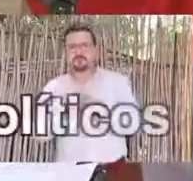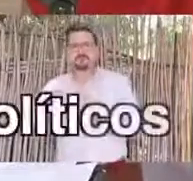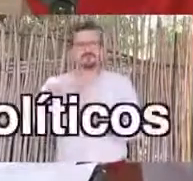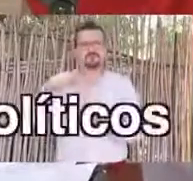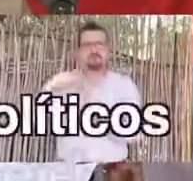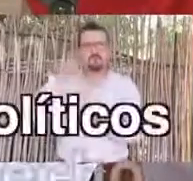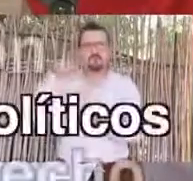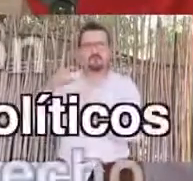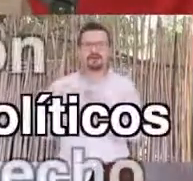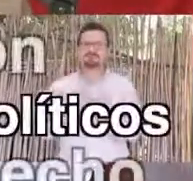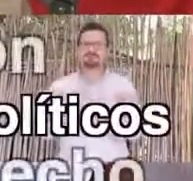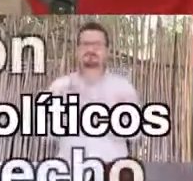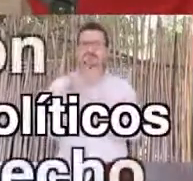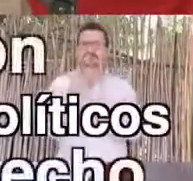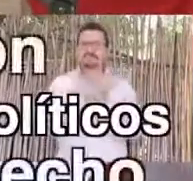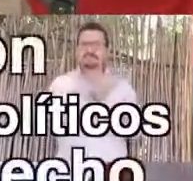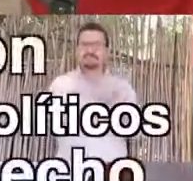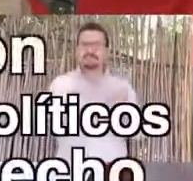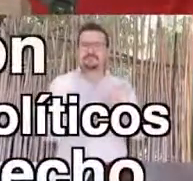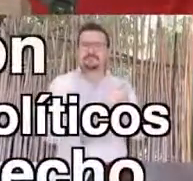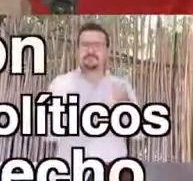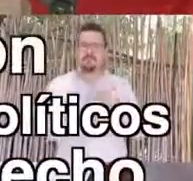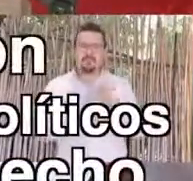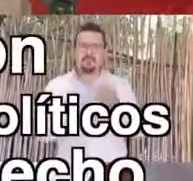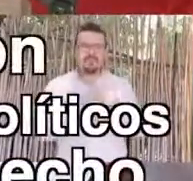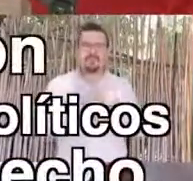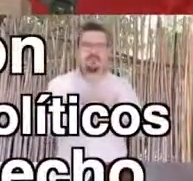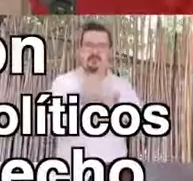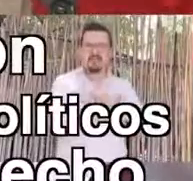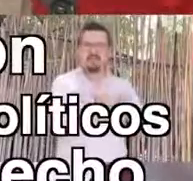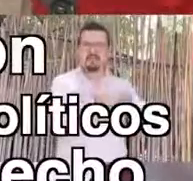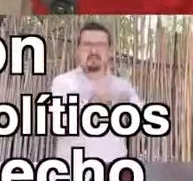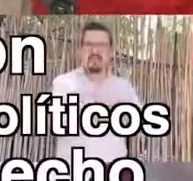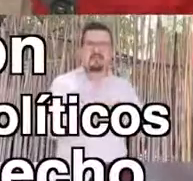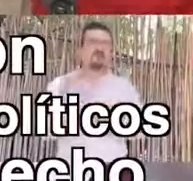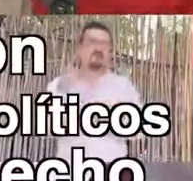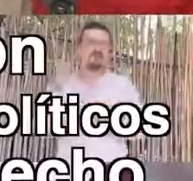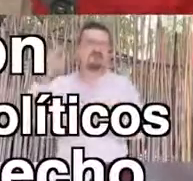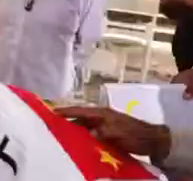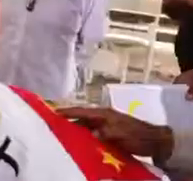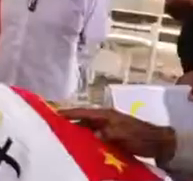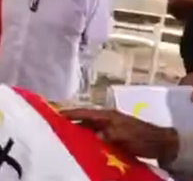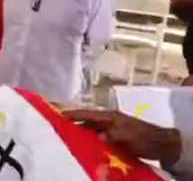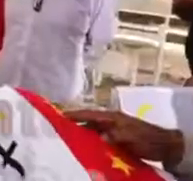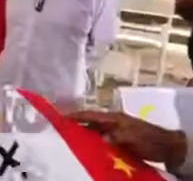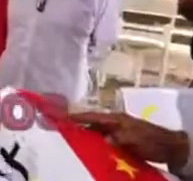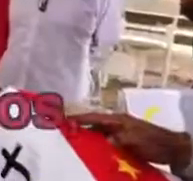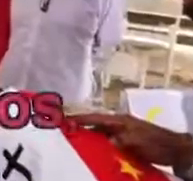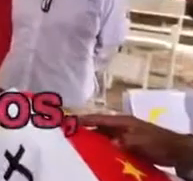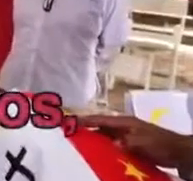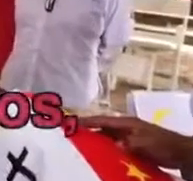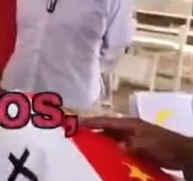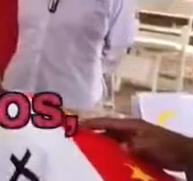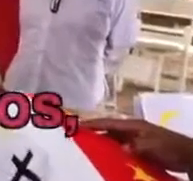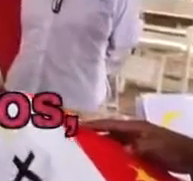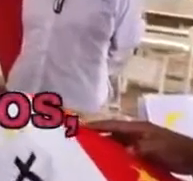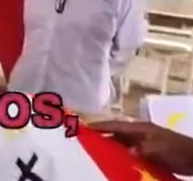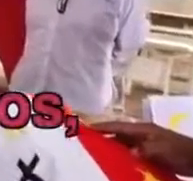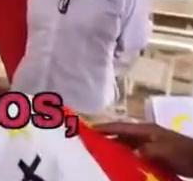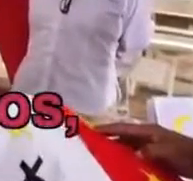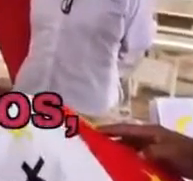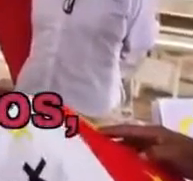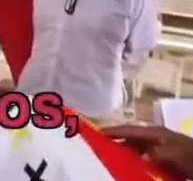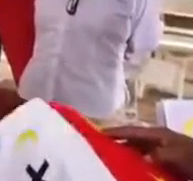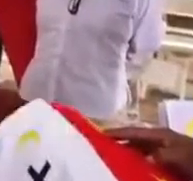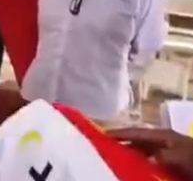la reparación del daño que sistemas políticos y económicos han hecho. Construyamos juntos